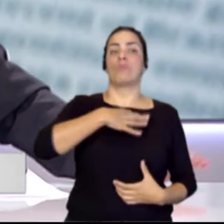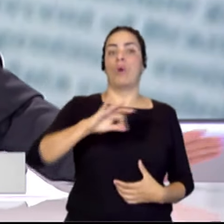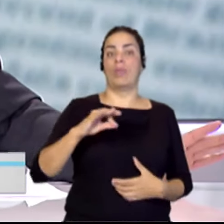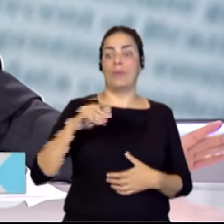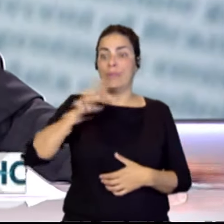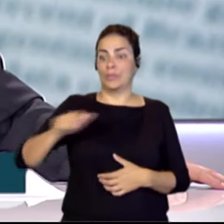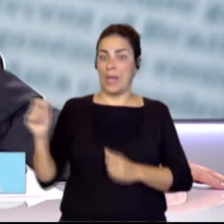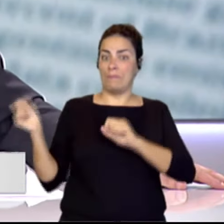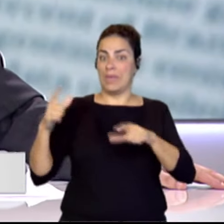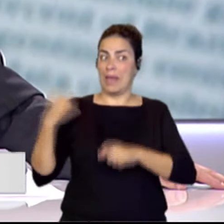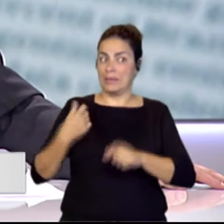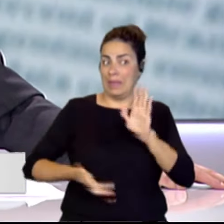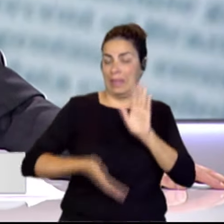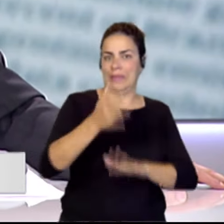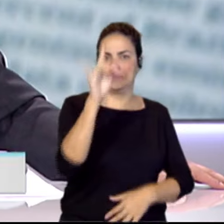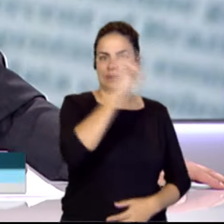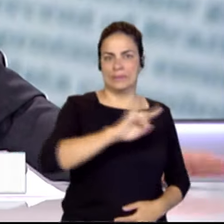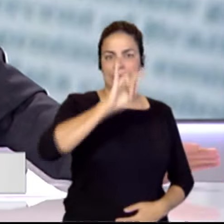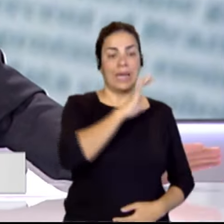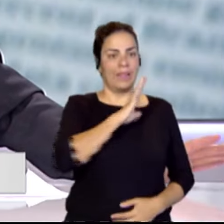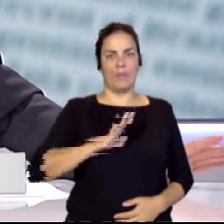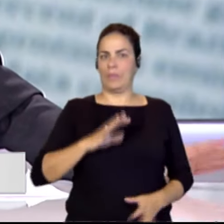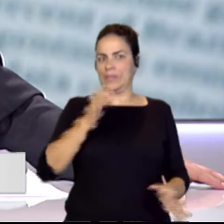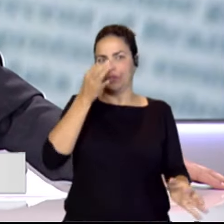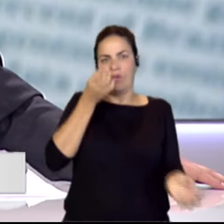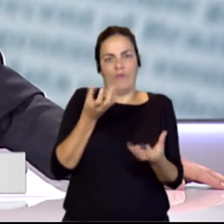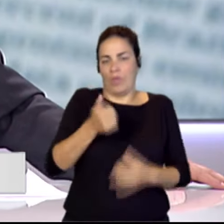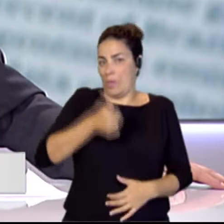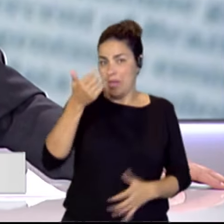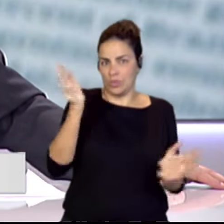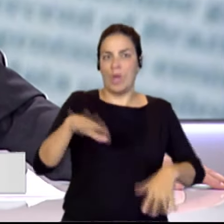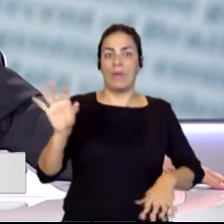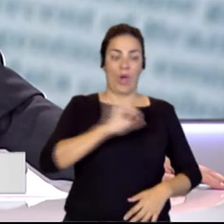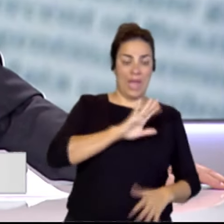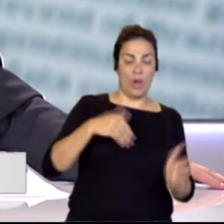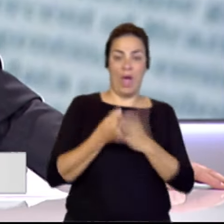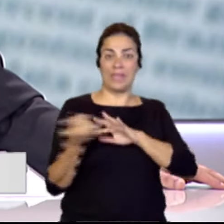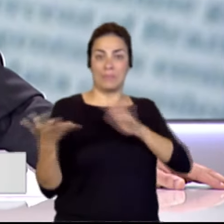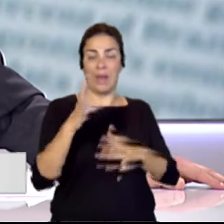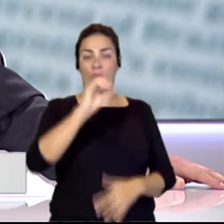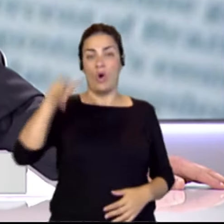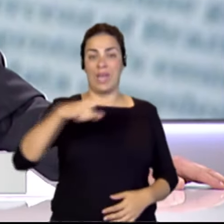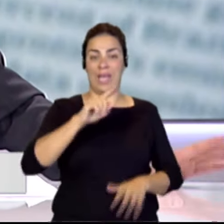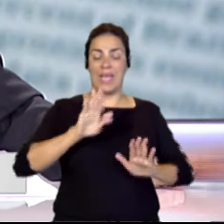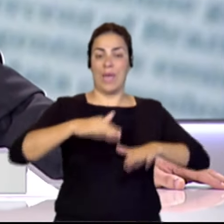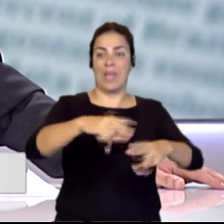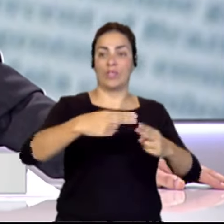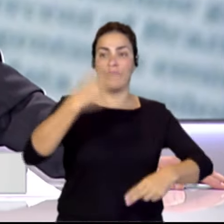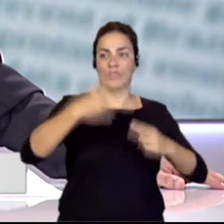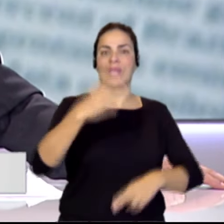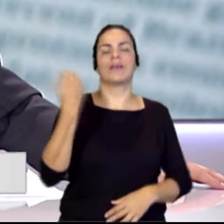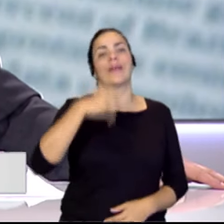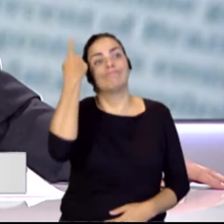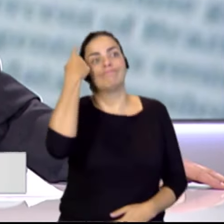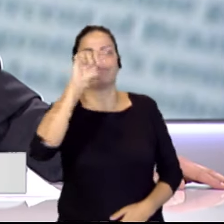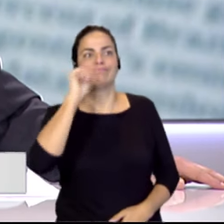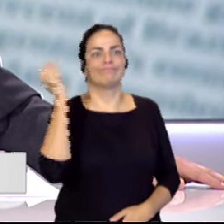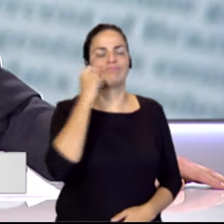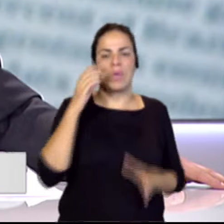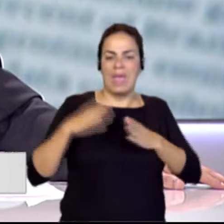Canarias Por el momento no hay más datos sobre ello solo de enero a marzo de este año la ong caminando fronteras tiene constancia de 22